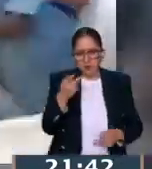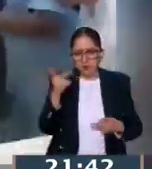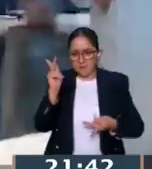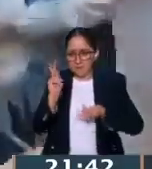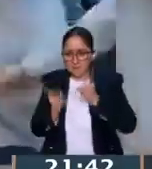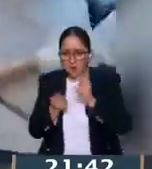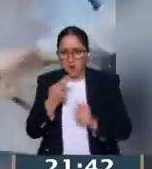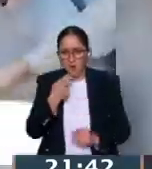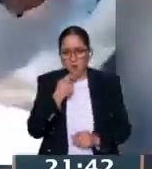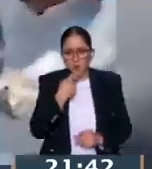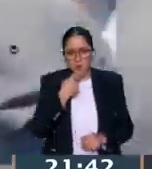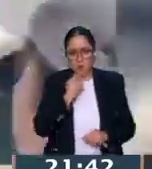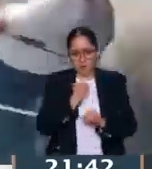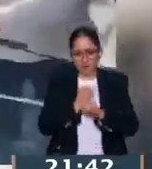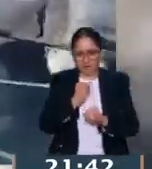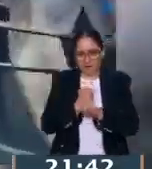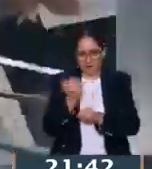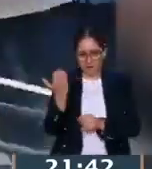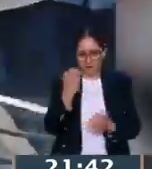conversaciones de redes sociales.